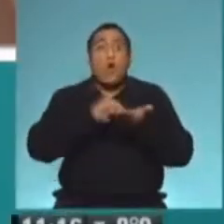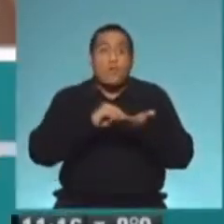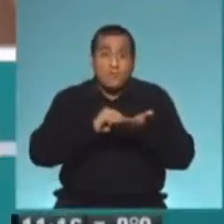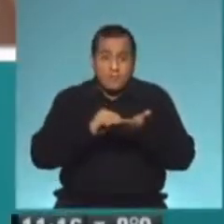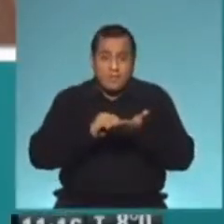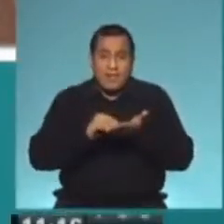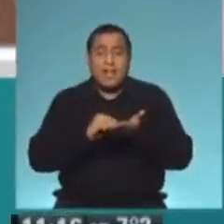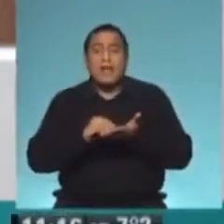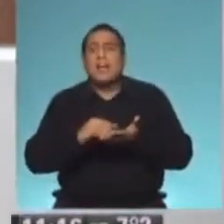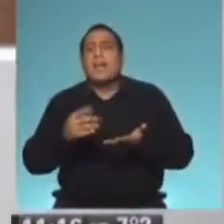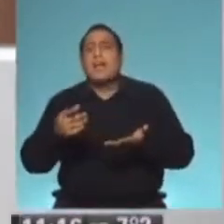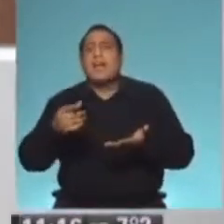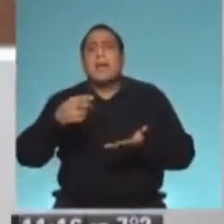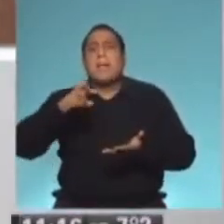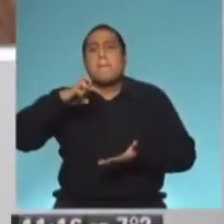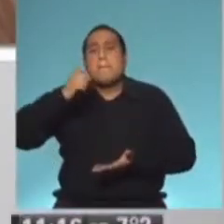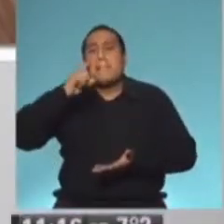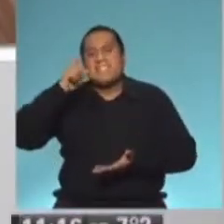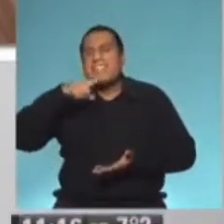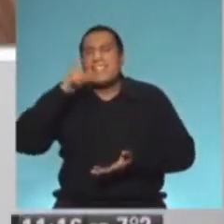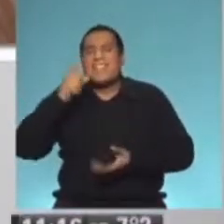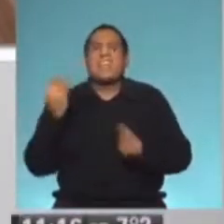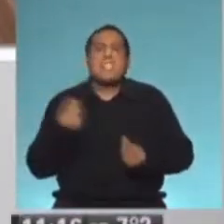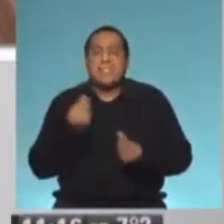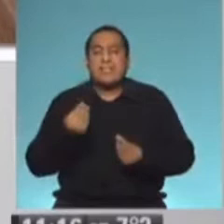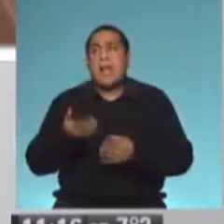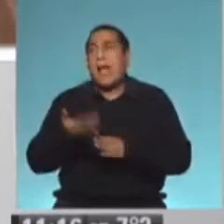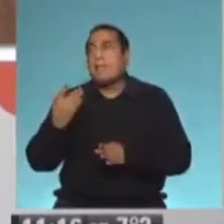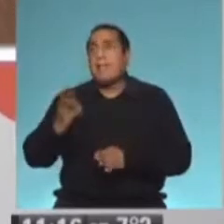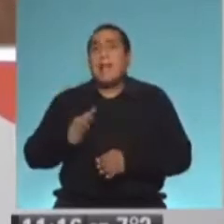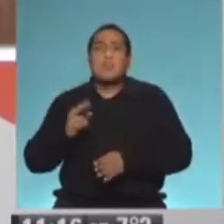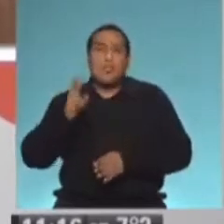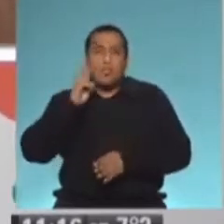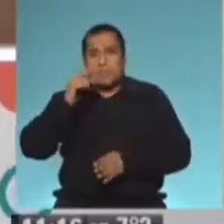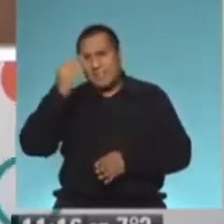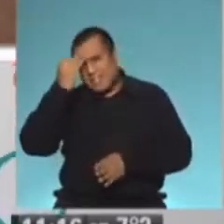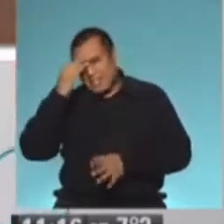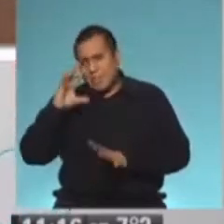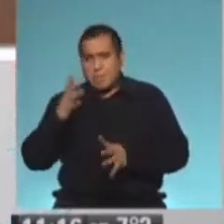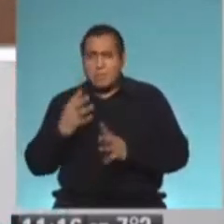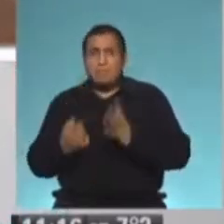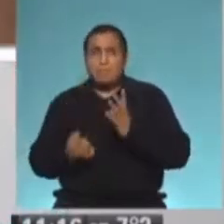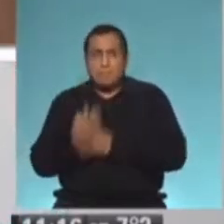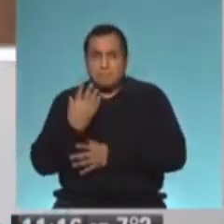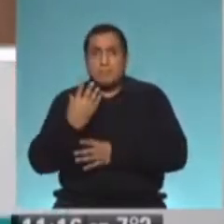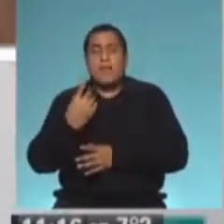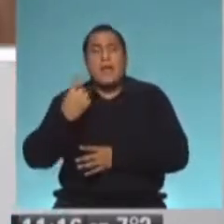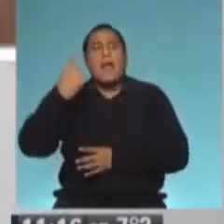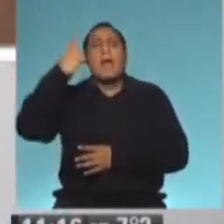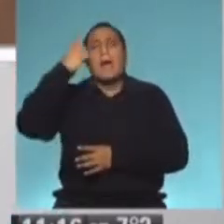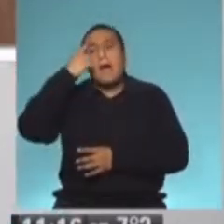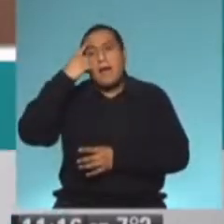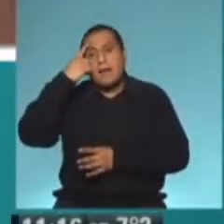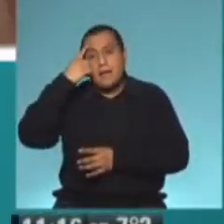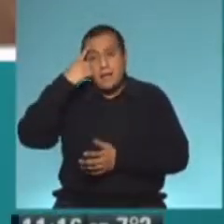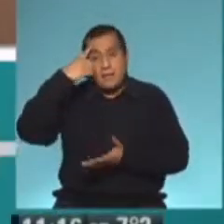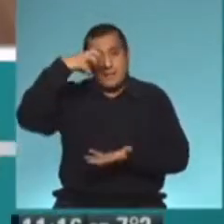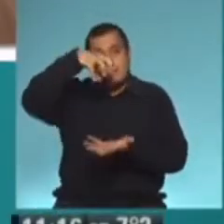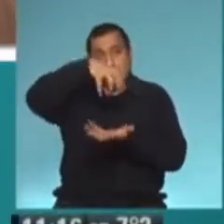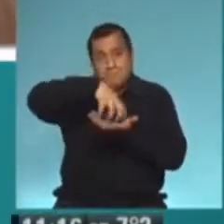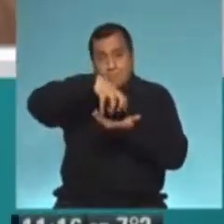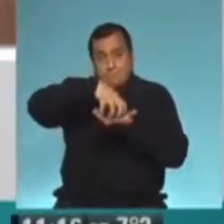paciente surge a partir del año 2015, finales de 2015, pensando justamente en un dispositivo dentro de la nueva